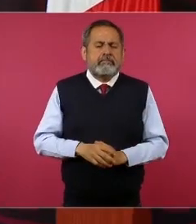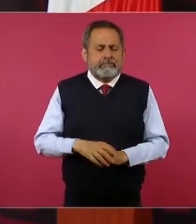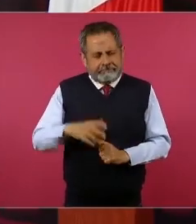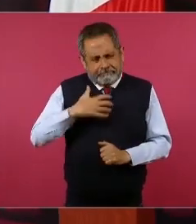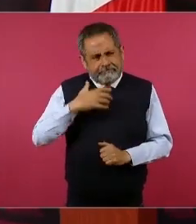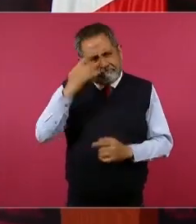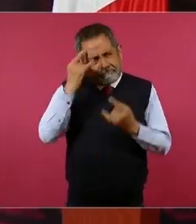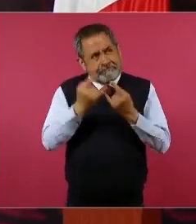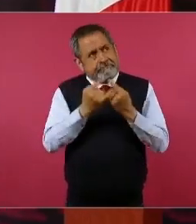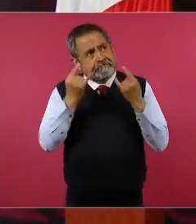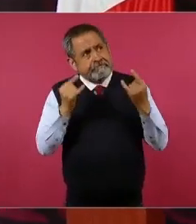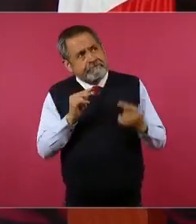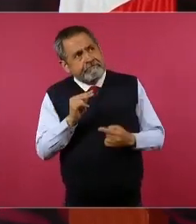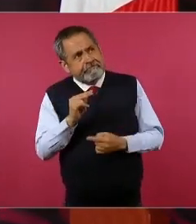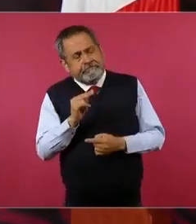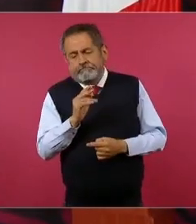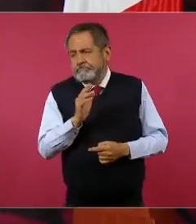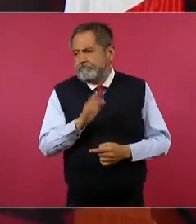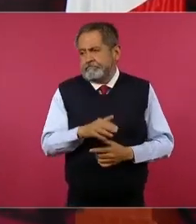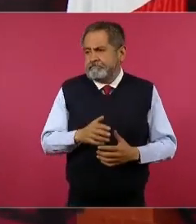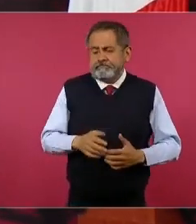la historia,